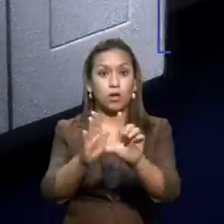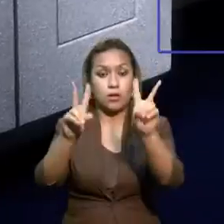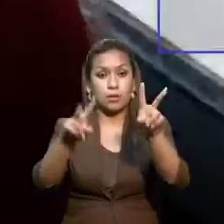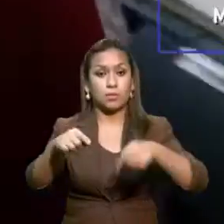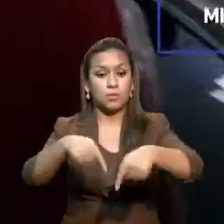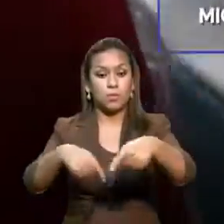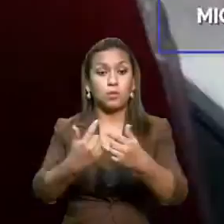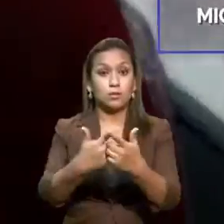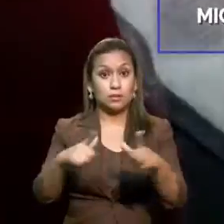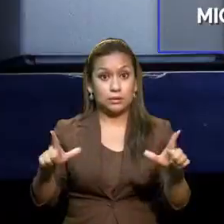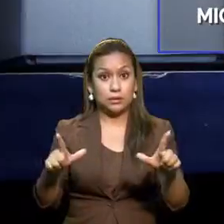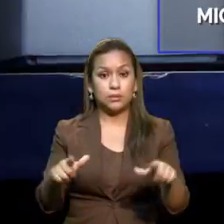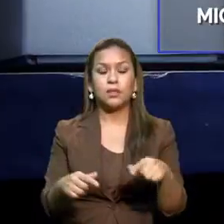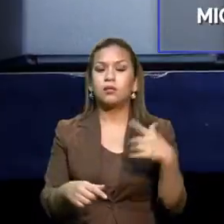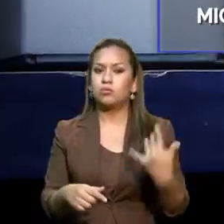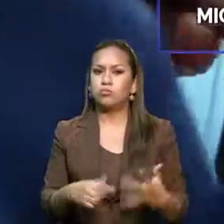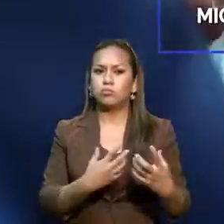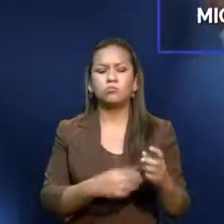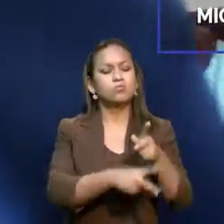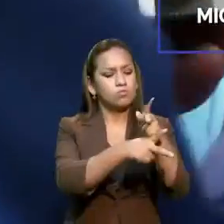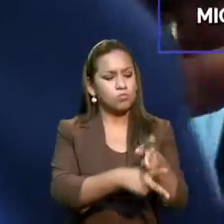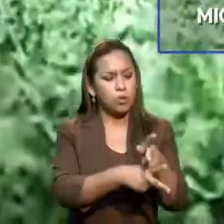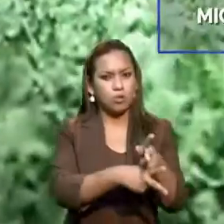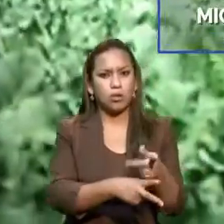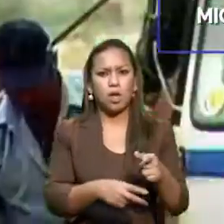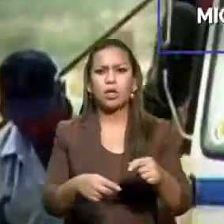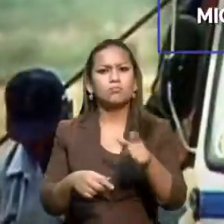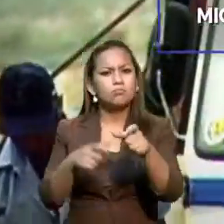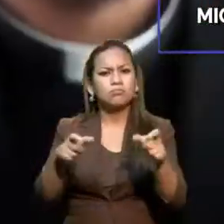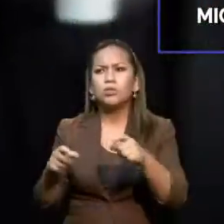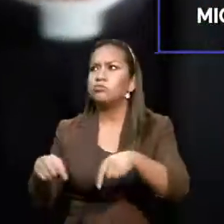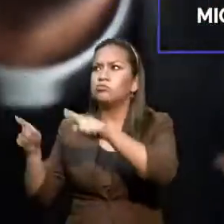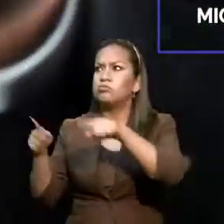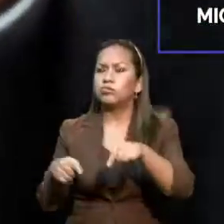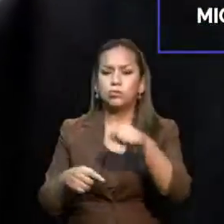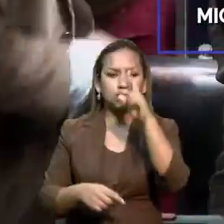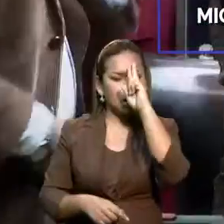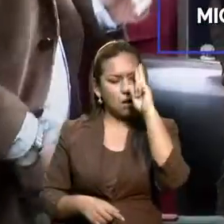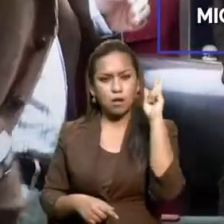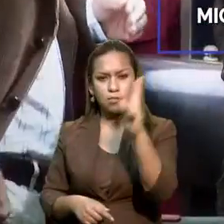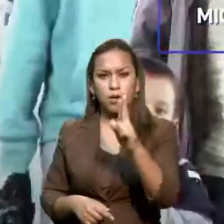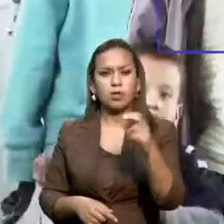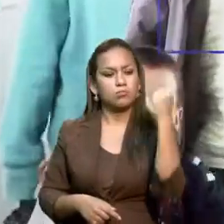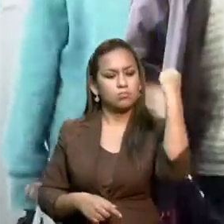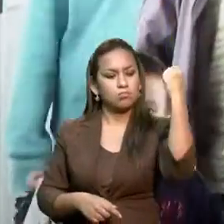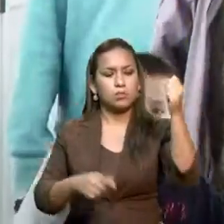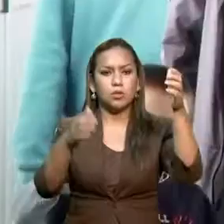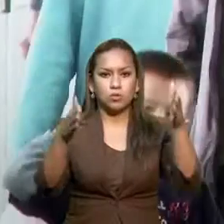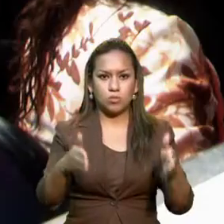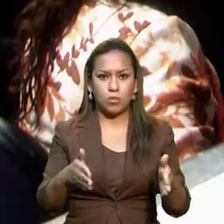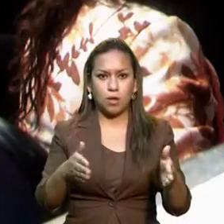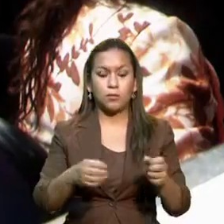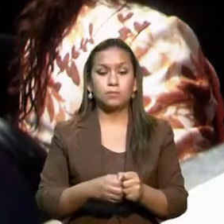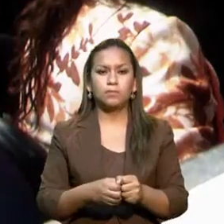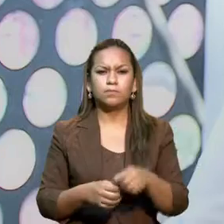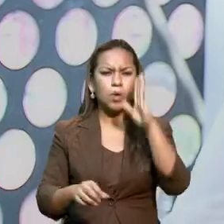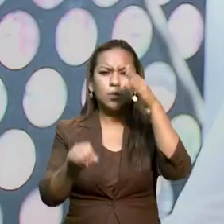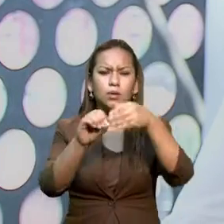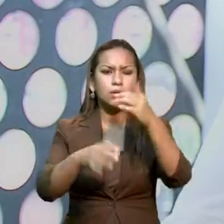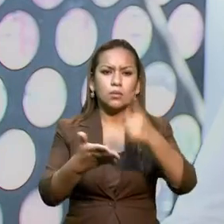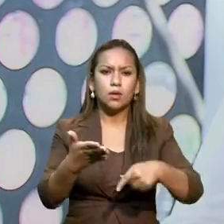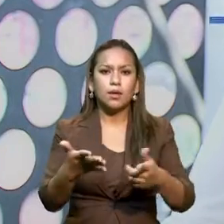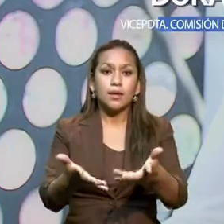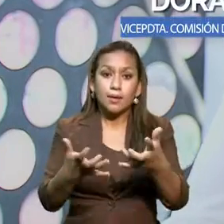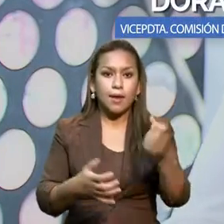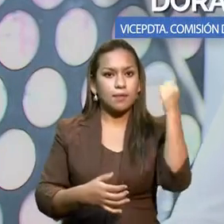El proyecto de ley de movilidad humana garantiza una política migratoria inclusiva y de respeto a los derechos humanos.